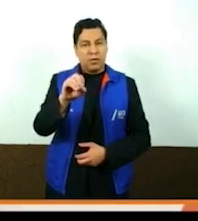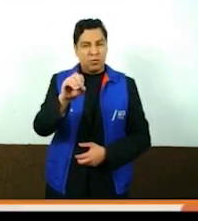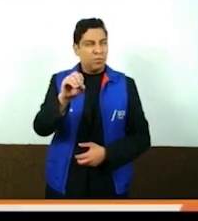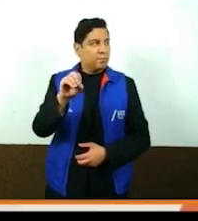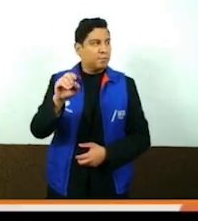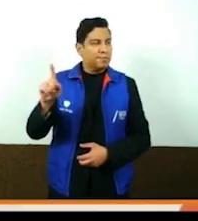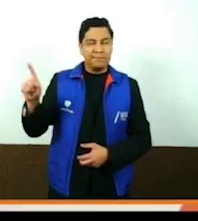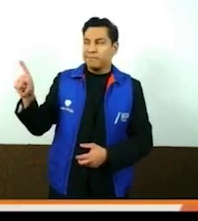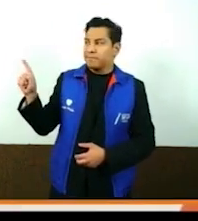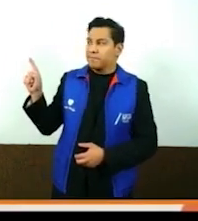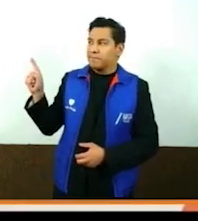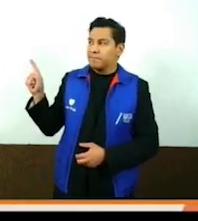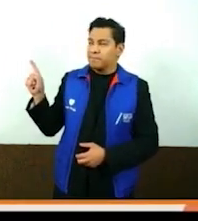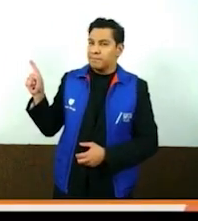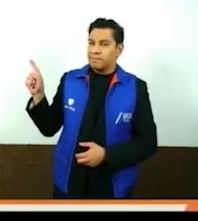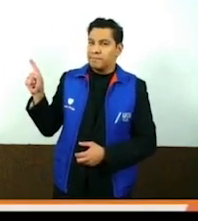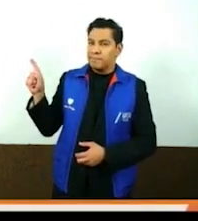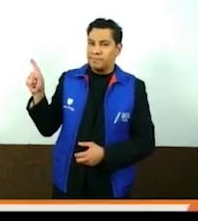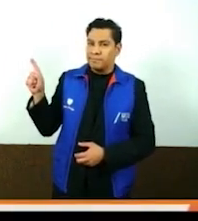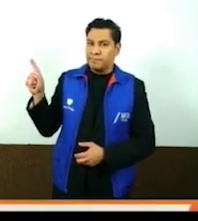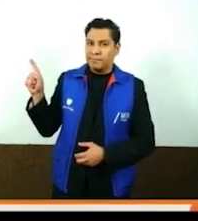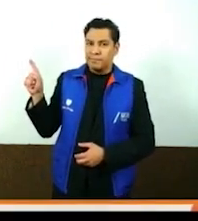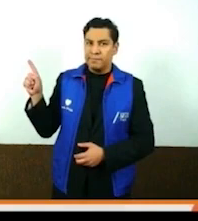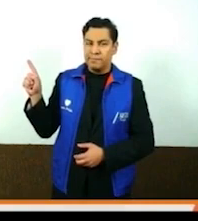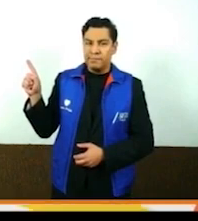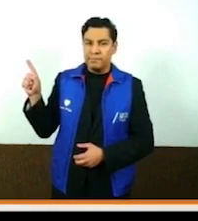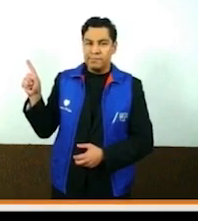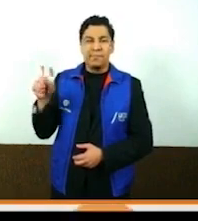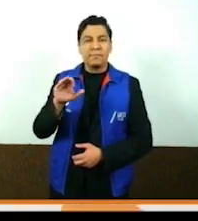Lucero del Carmen Flores Espinosa.